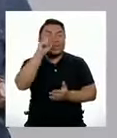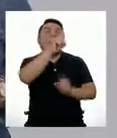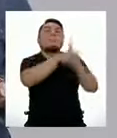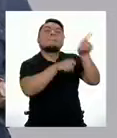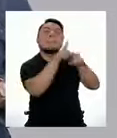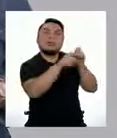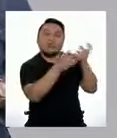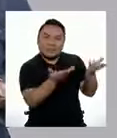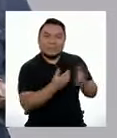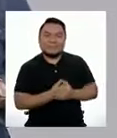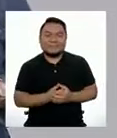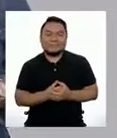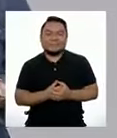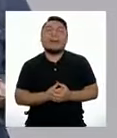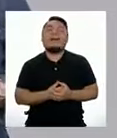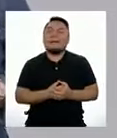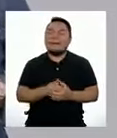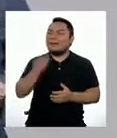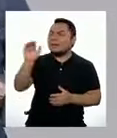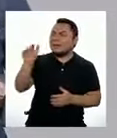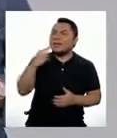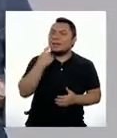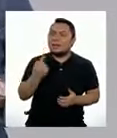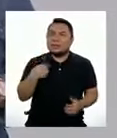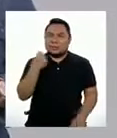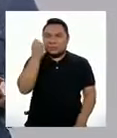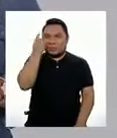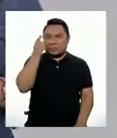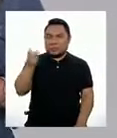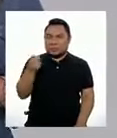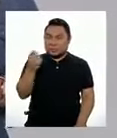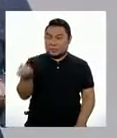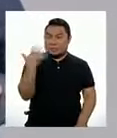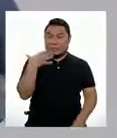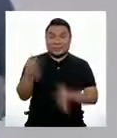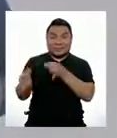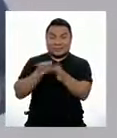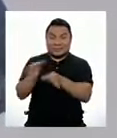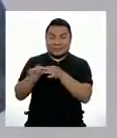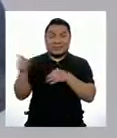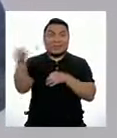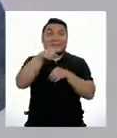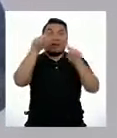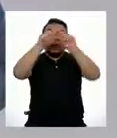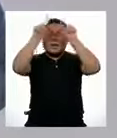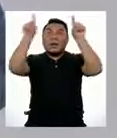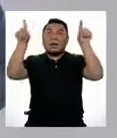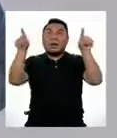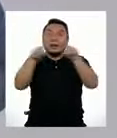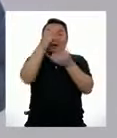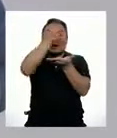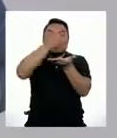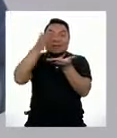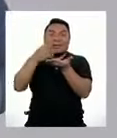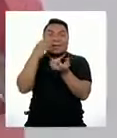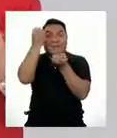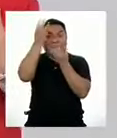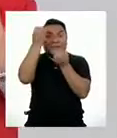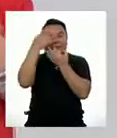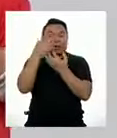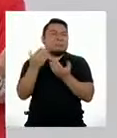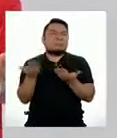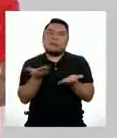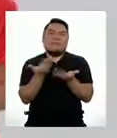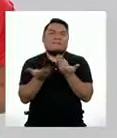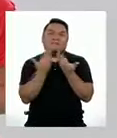claro. Doris, entonces lo que entiendo de lo que nos has explicado es que los gráficos estadísticos son muy prácticos.